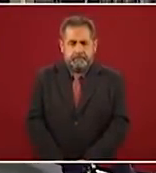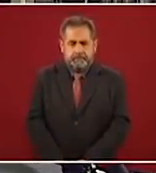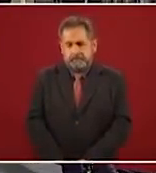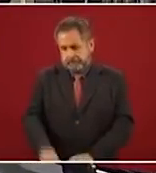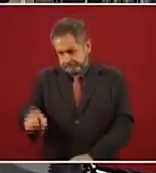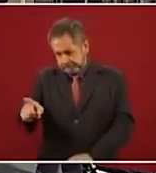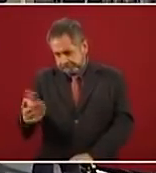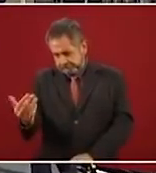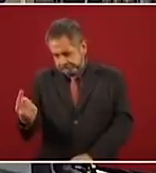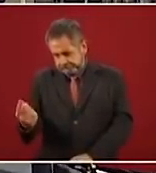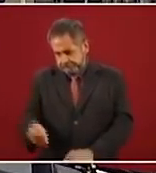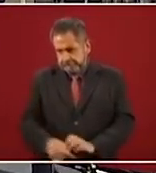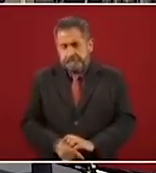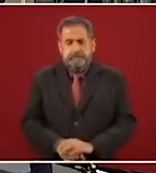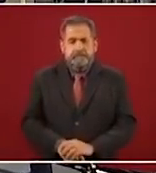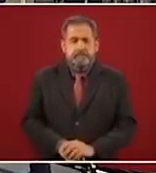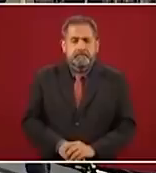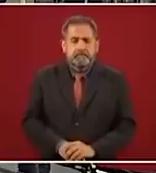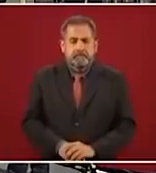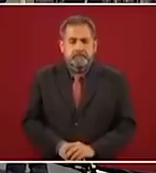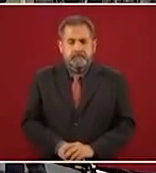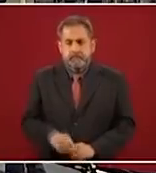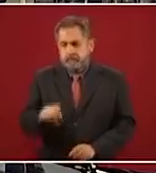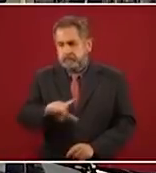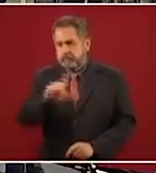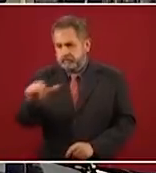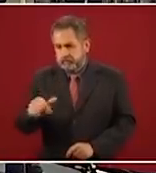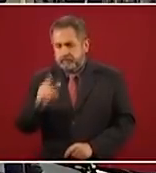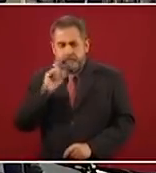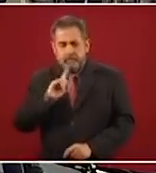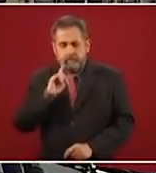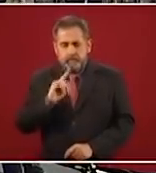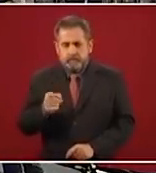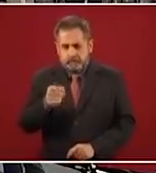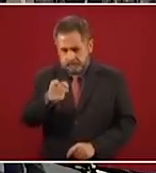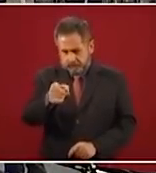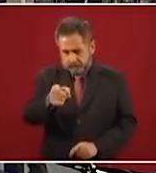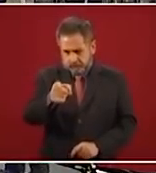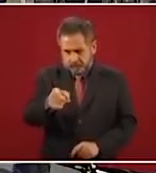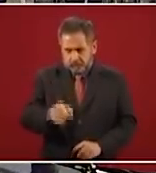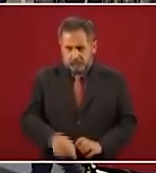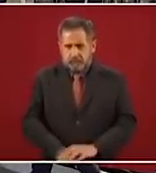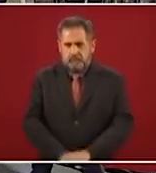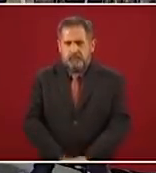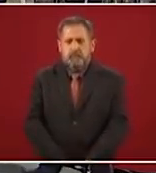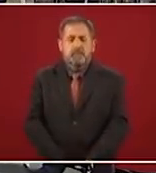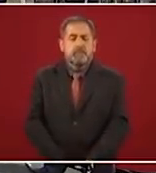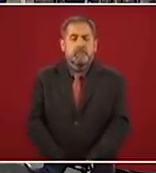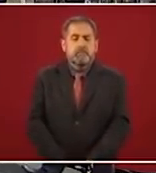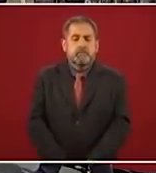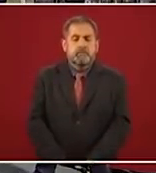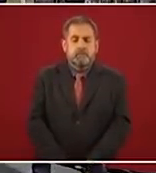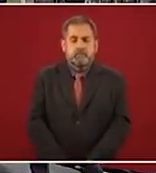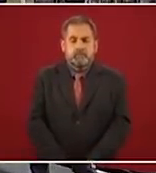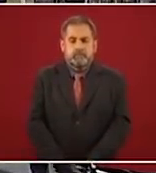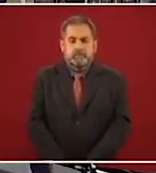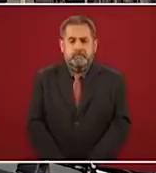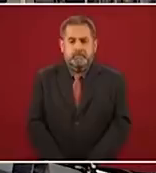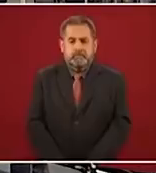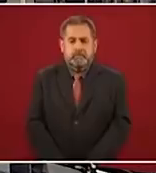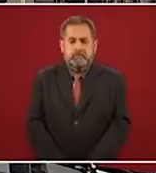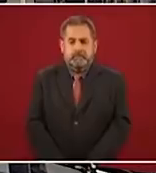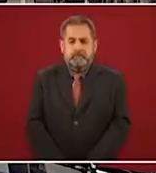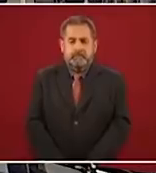Uno. Y después viene una compañera. Tú. Dos. Un dato